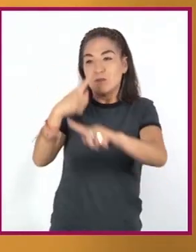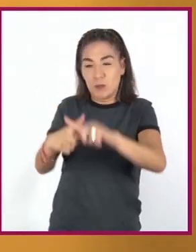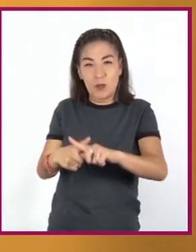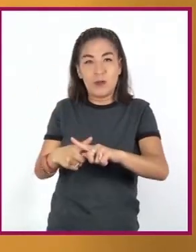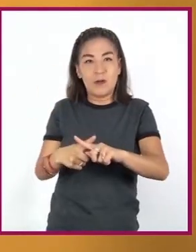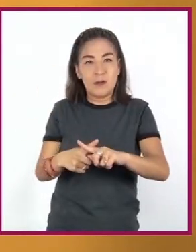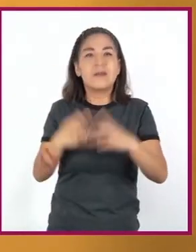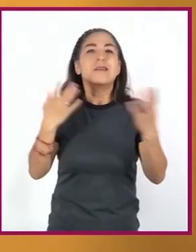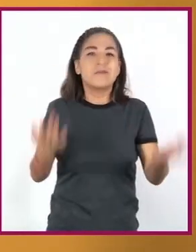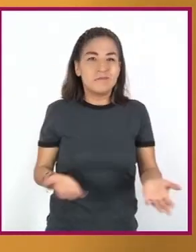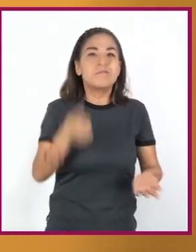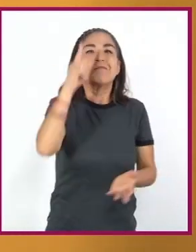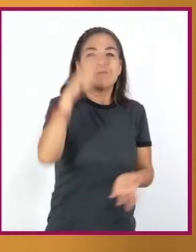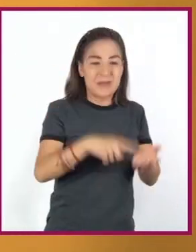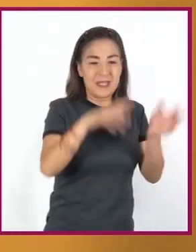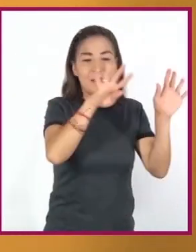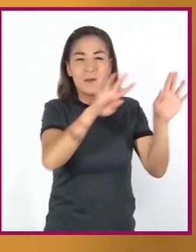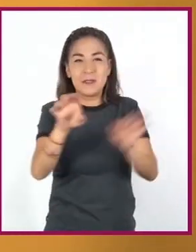multiplicaremos,